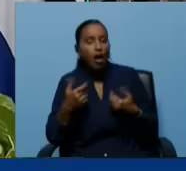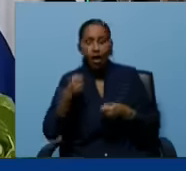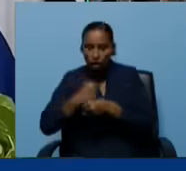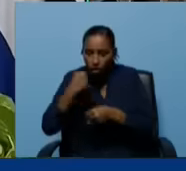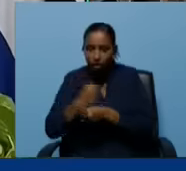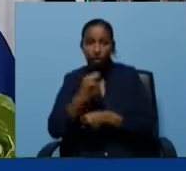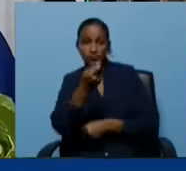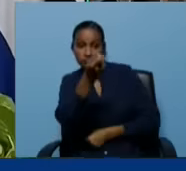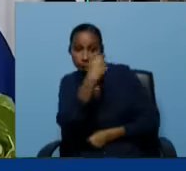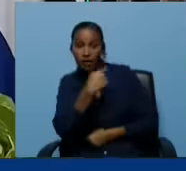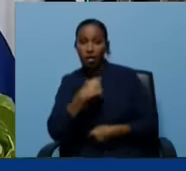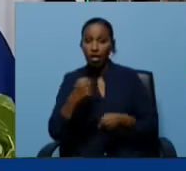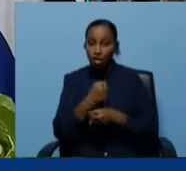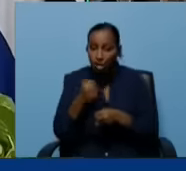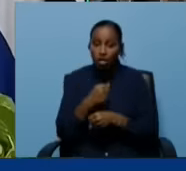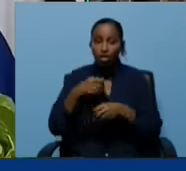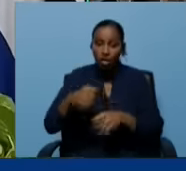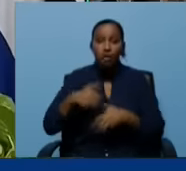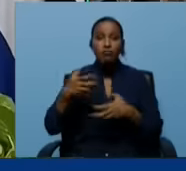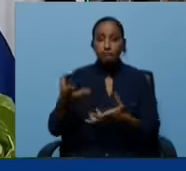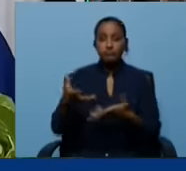dominios en el mundo.